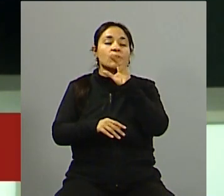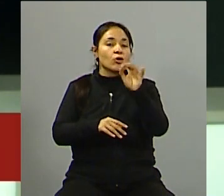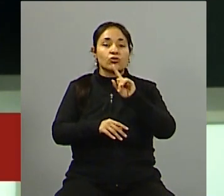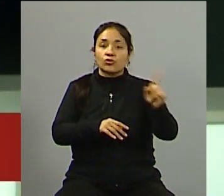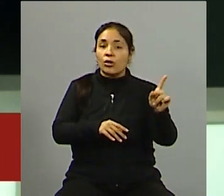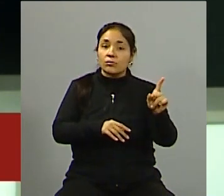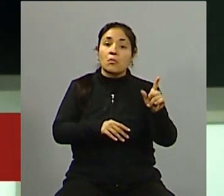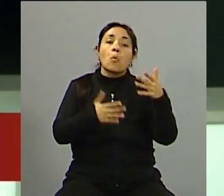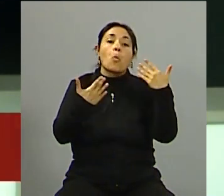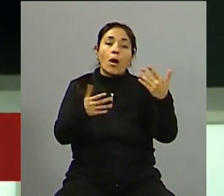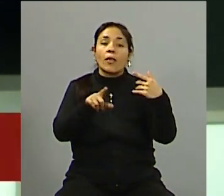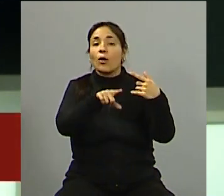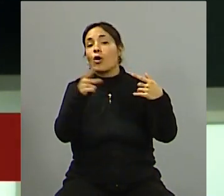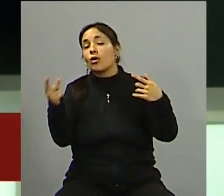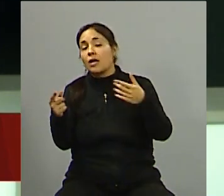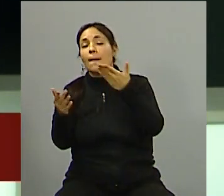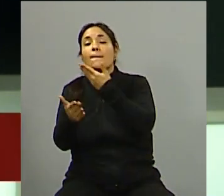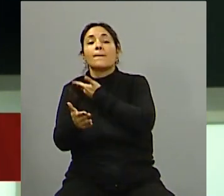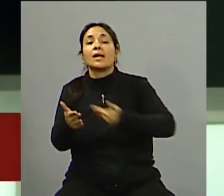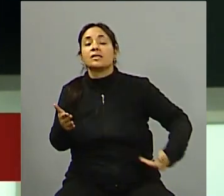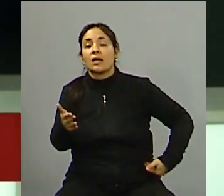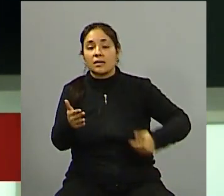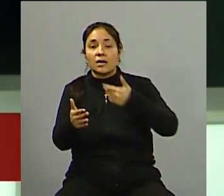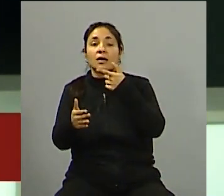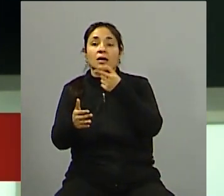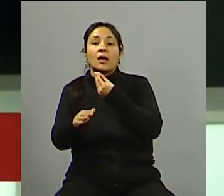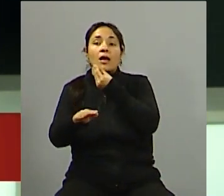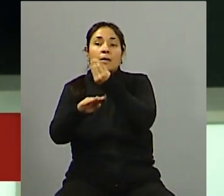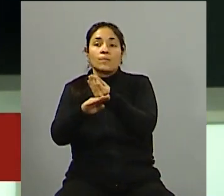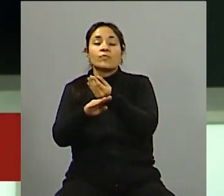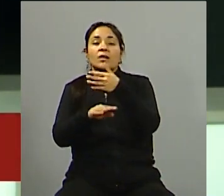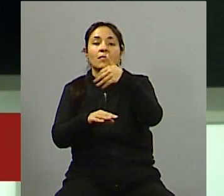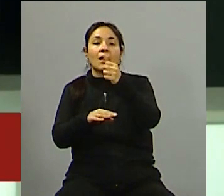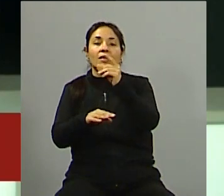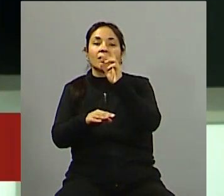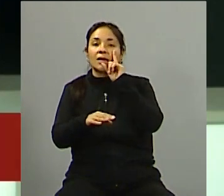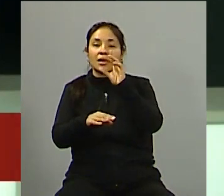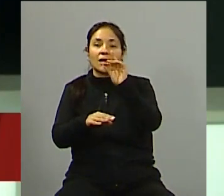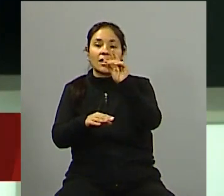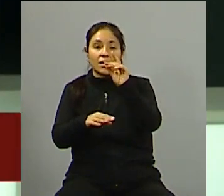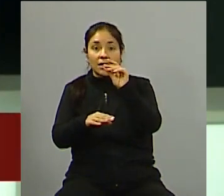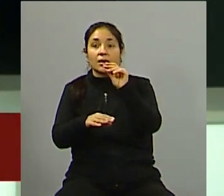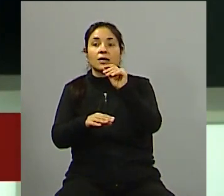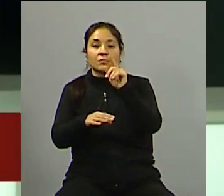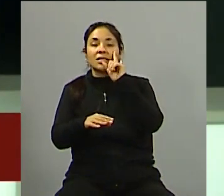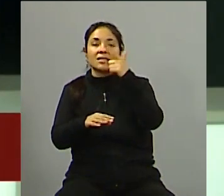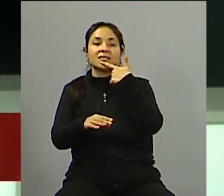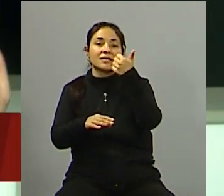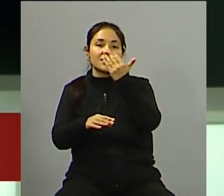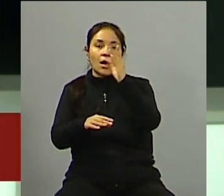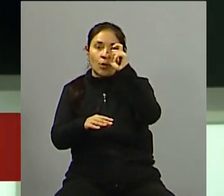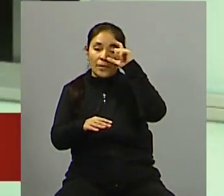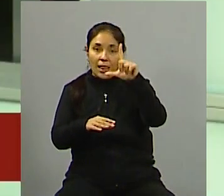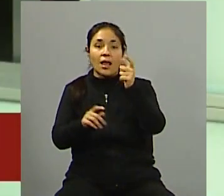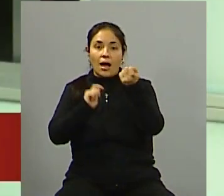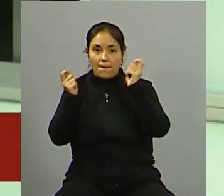sino que pueda ser la presidenta de la región autonómica o la líder de la región autonómica madrileña, sí, la señora Isabel Díaz Ayuso. Puede cambiar